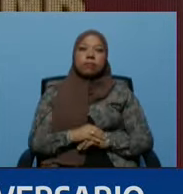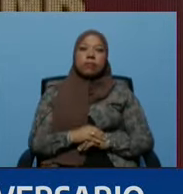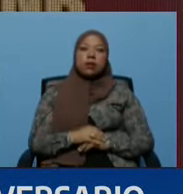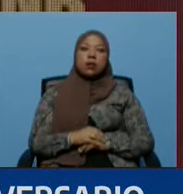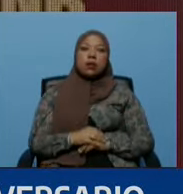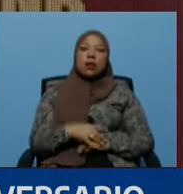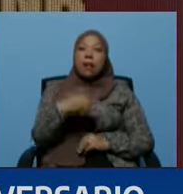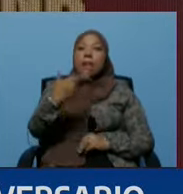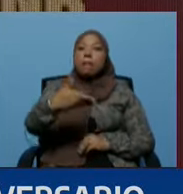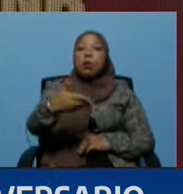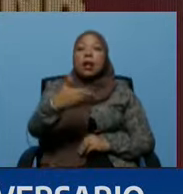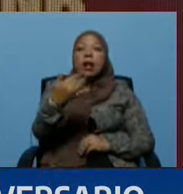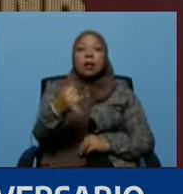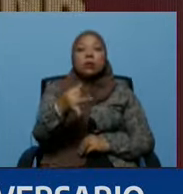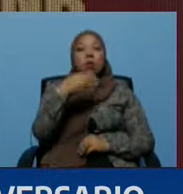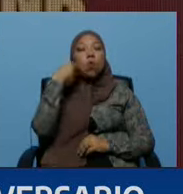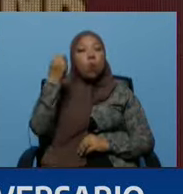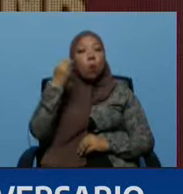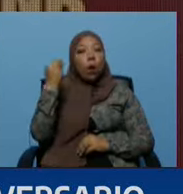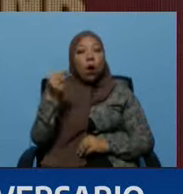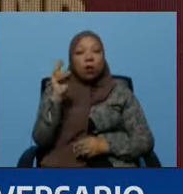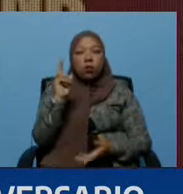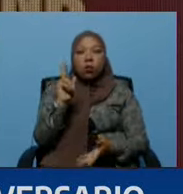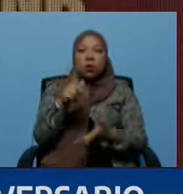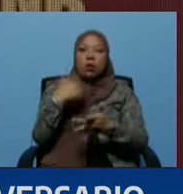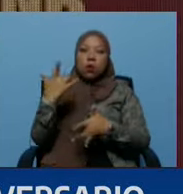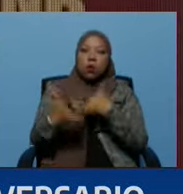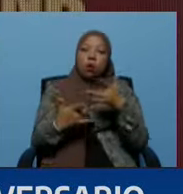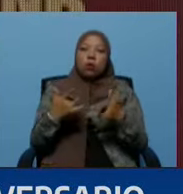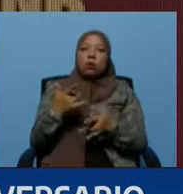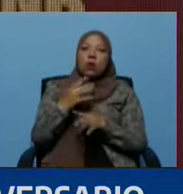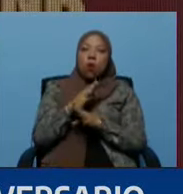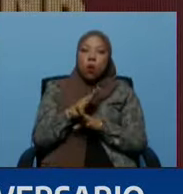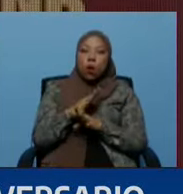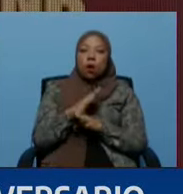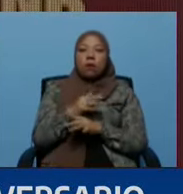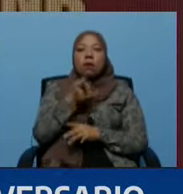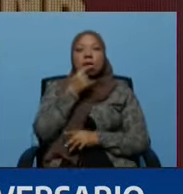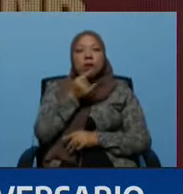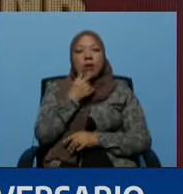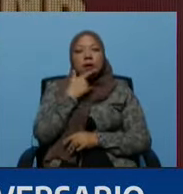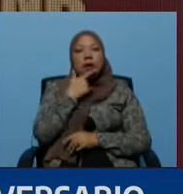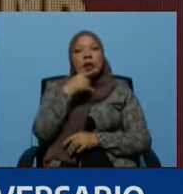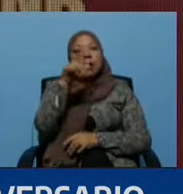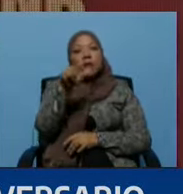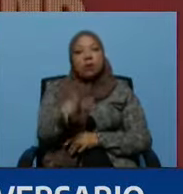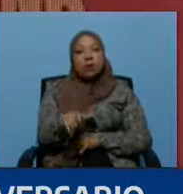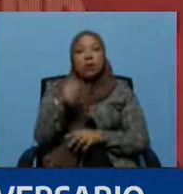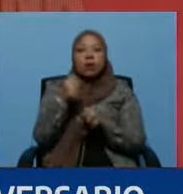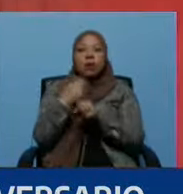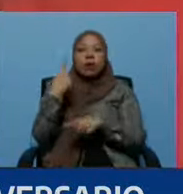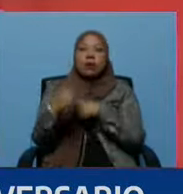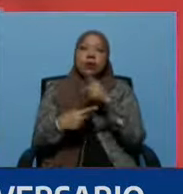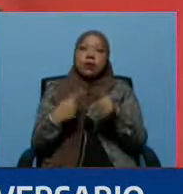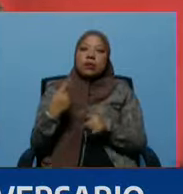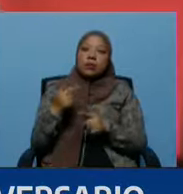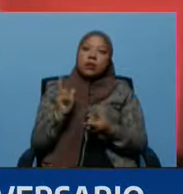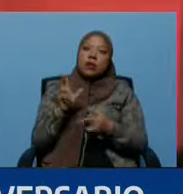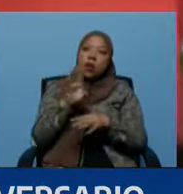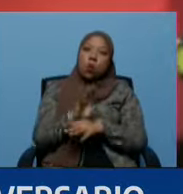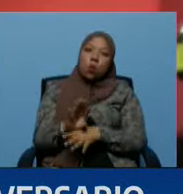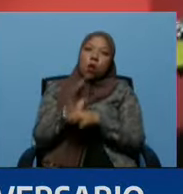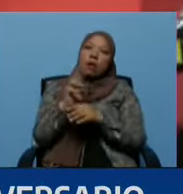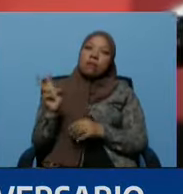del papel que ha jugado, que está jugando y que debe jugar para